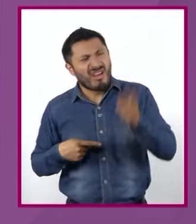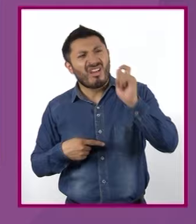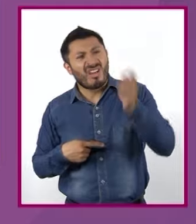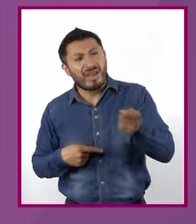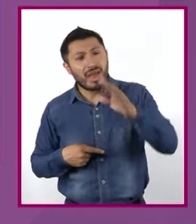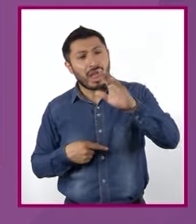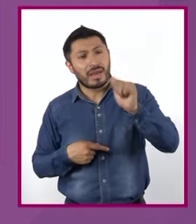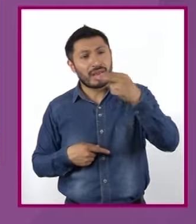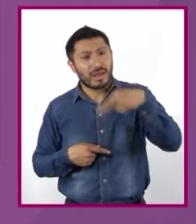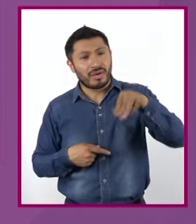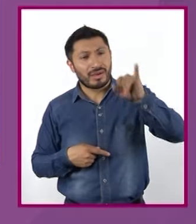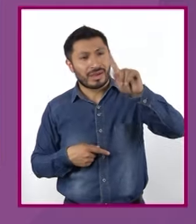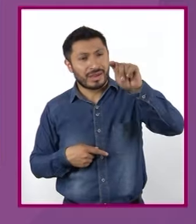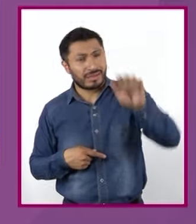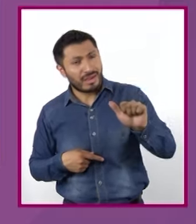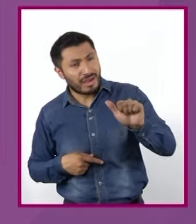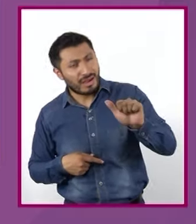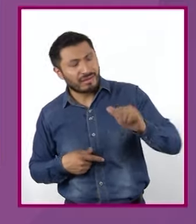a la cañita?